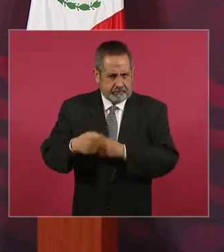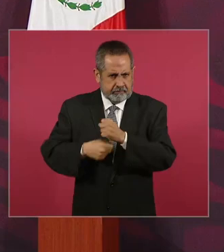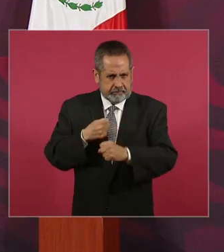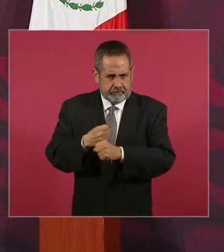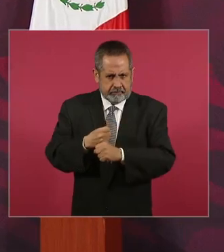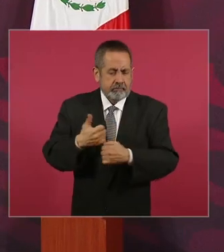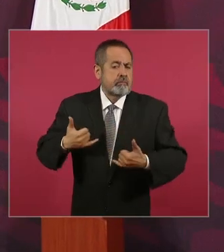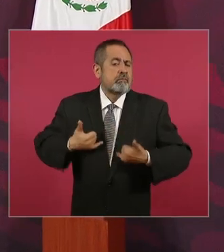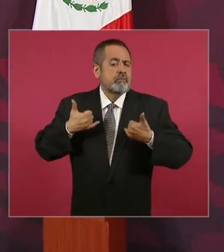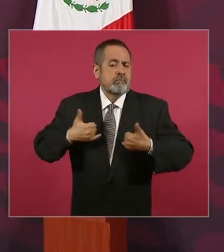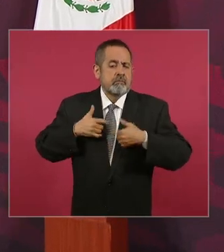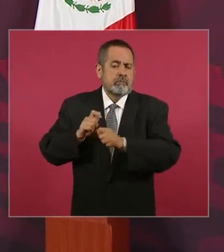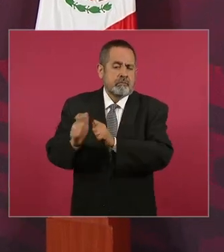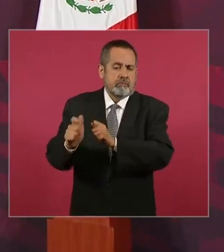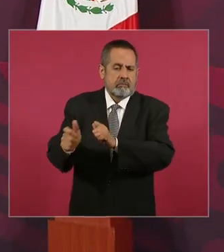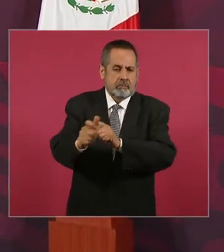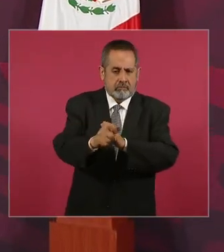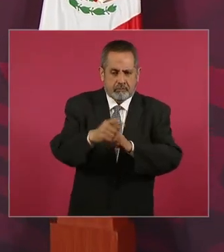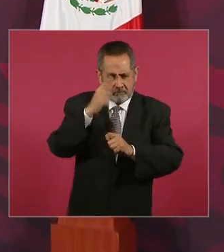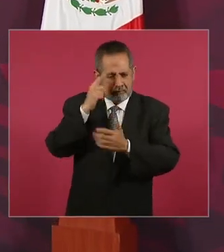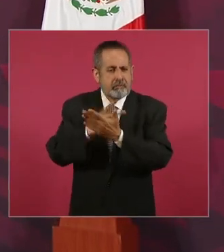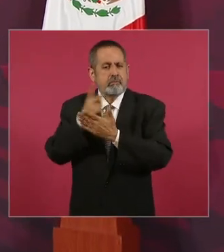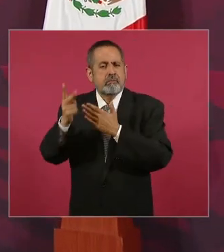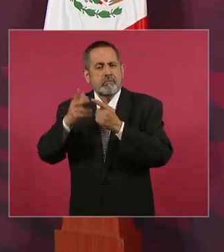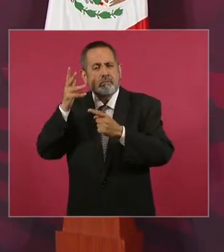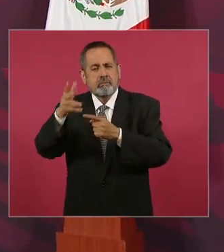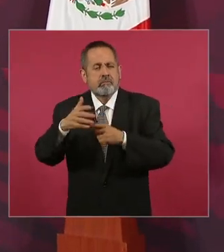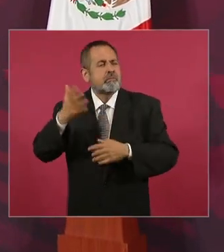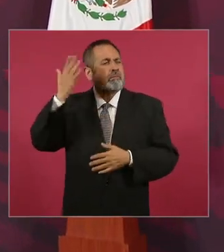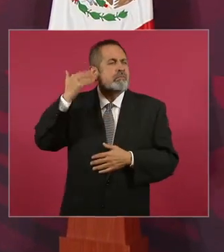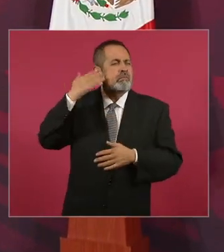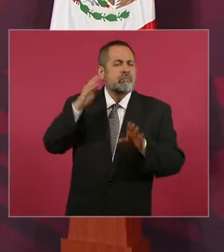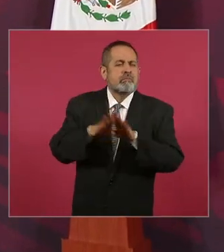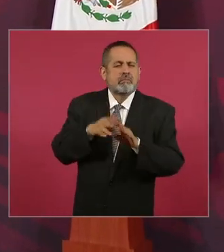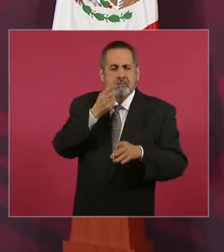Los jóvenes construyendo el futuro. Que antes, ¿saben cómo les llamaban?